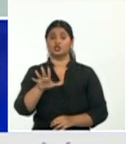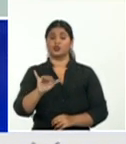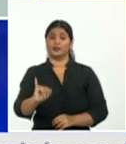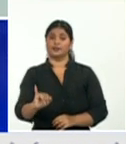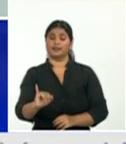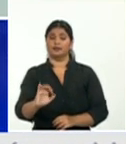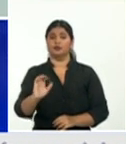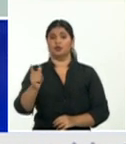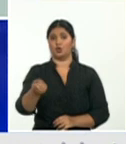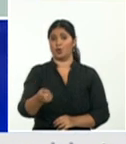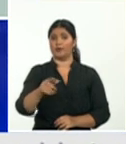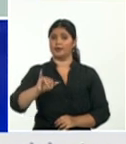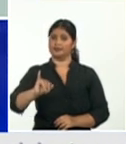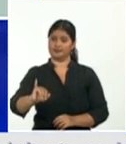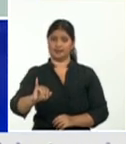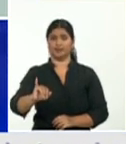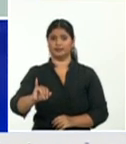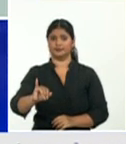156,6,